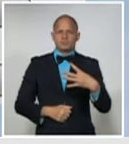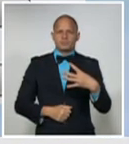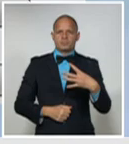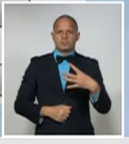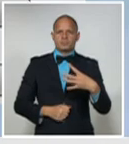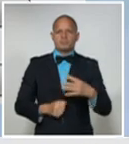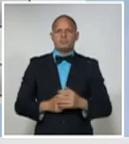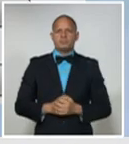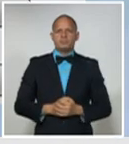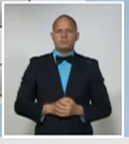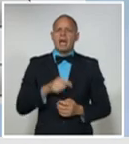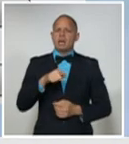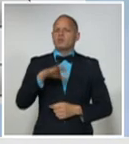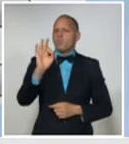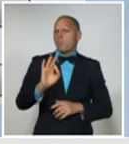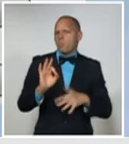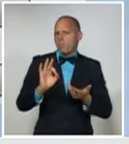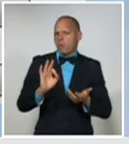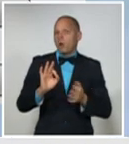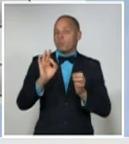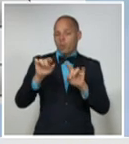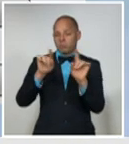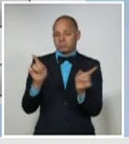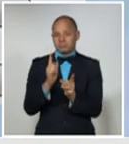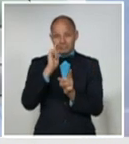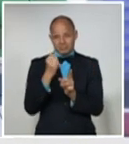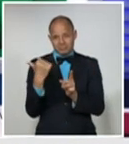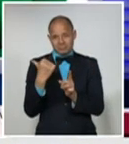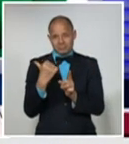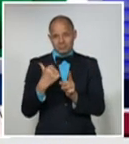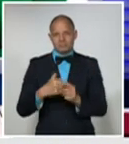da una positividad del 2,46%.